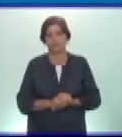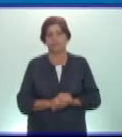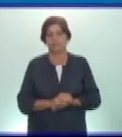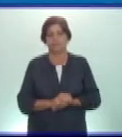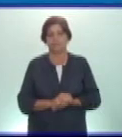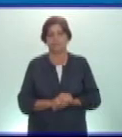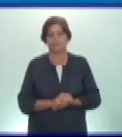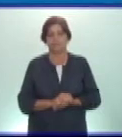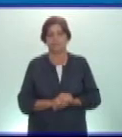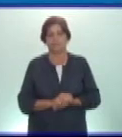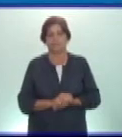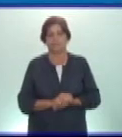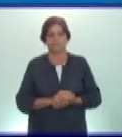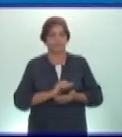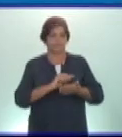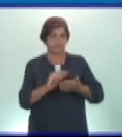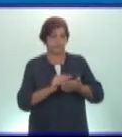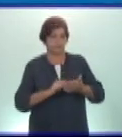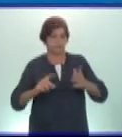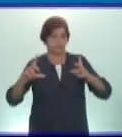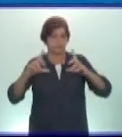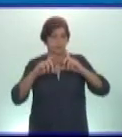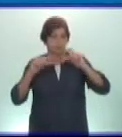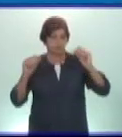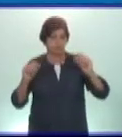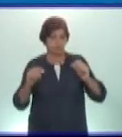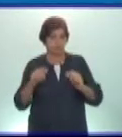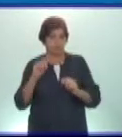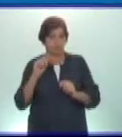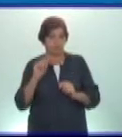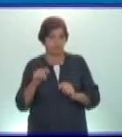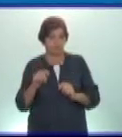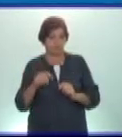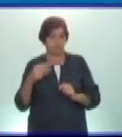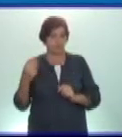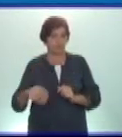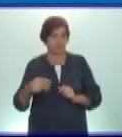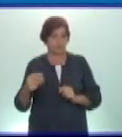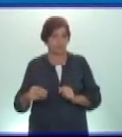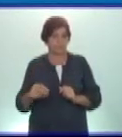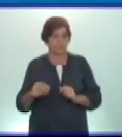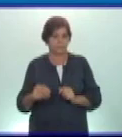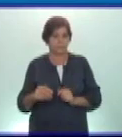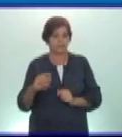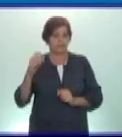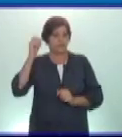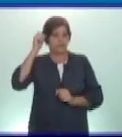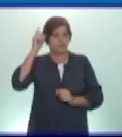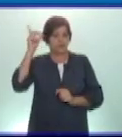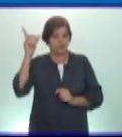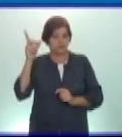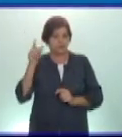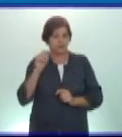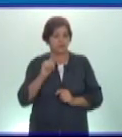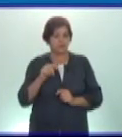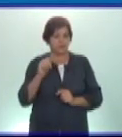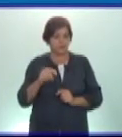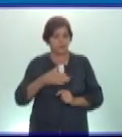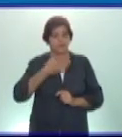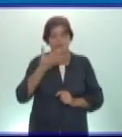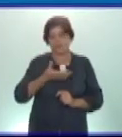que dice así: escribe un texto en el que hayas puesto en práctica la siguiente idea que aparece en el cuento